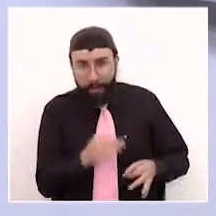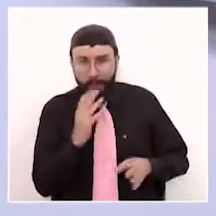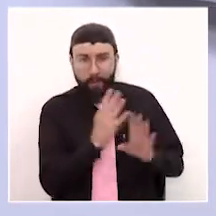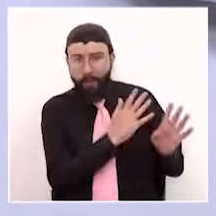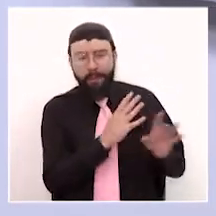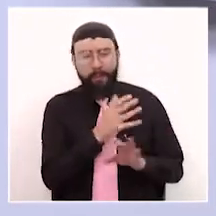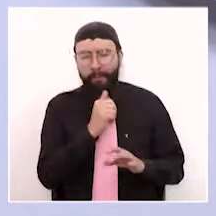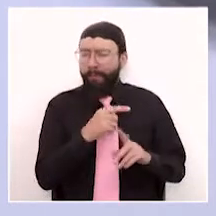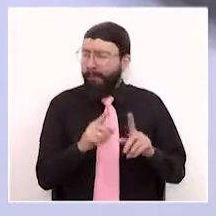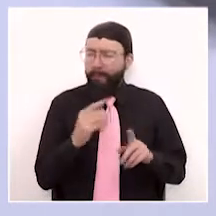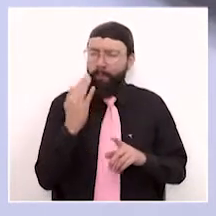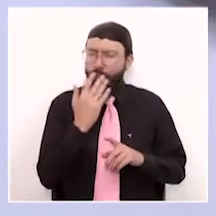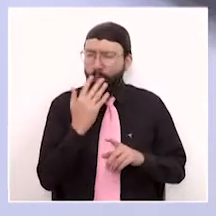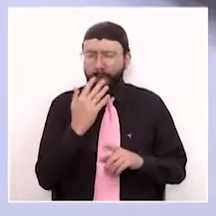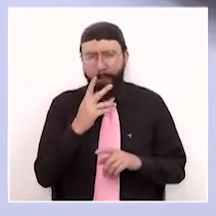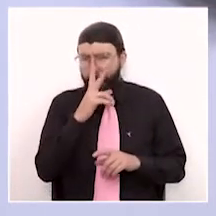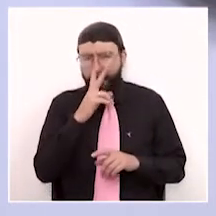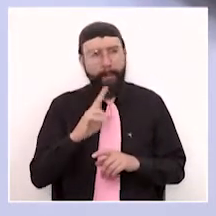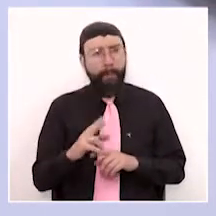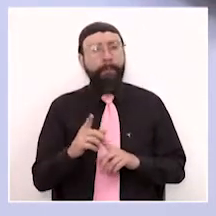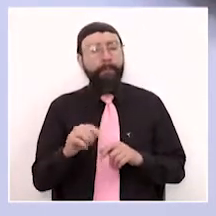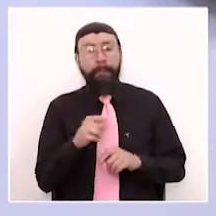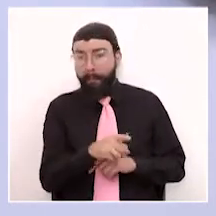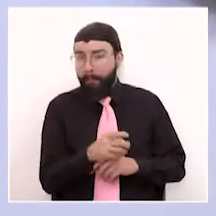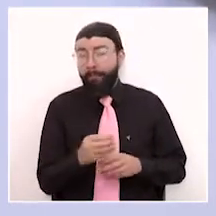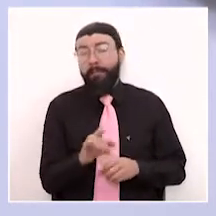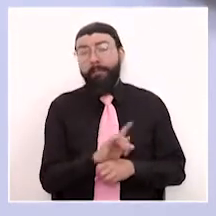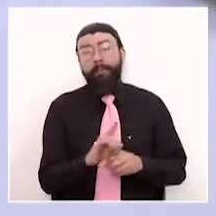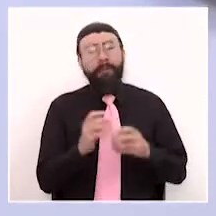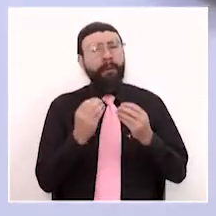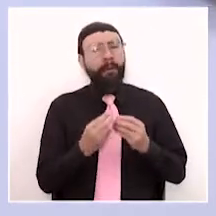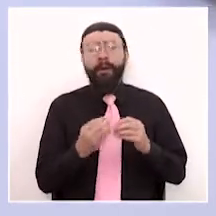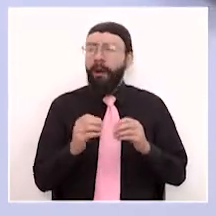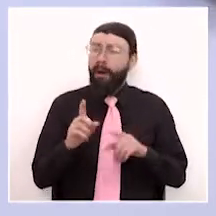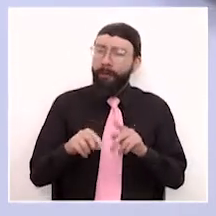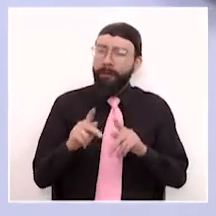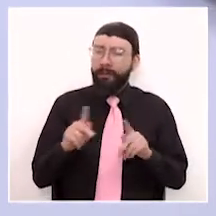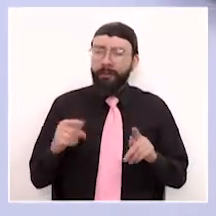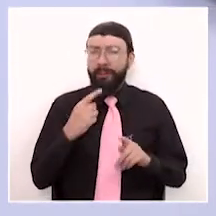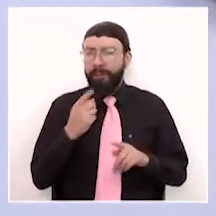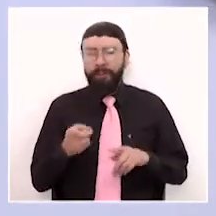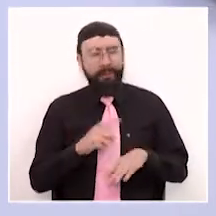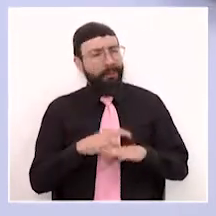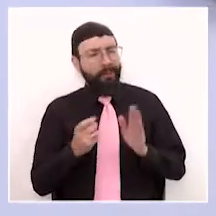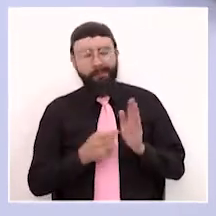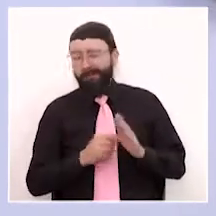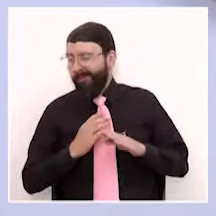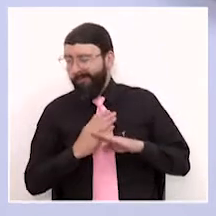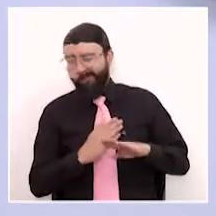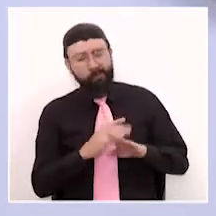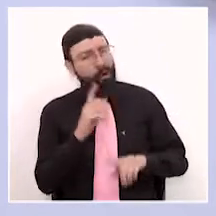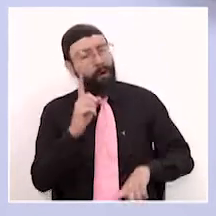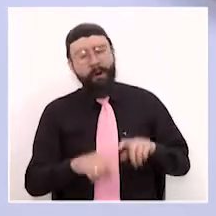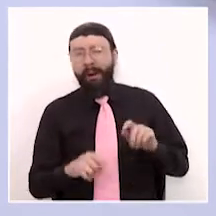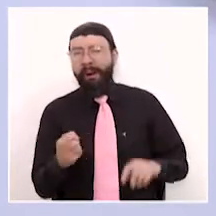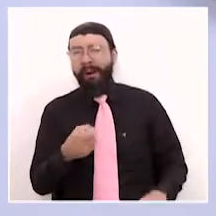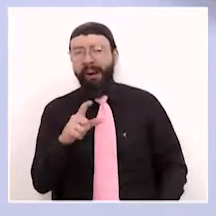muy parecido. Entonces también se está utilizando mucho para las personas que son completamente intolerables al gluten,